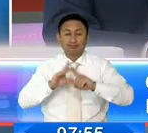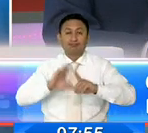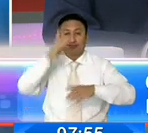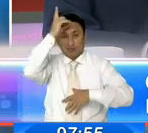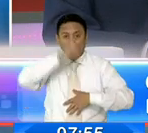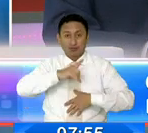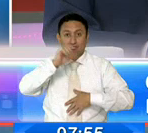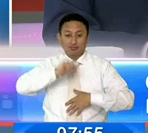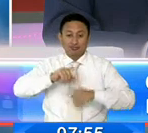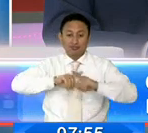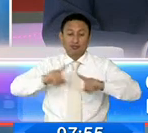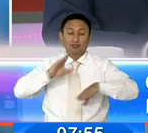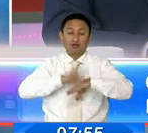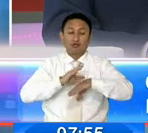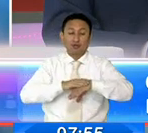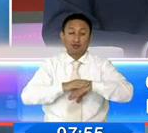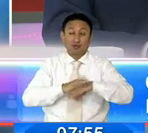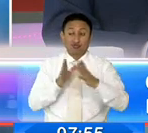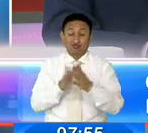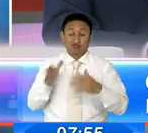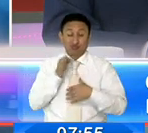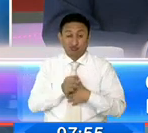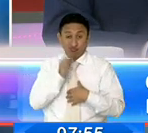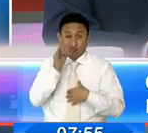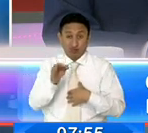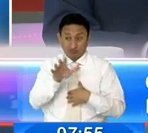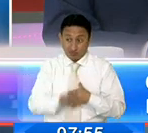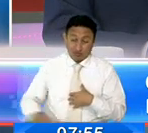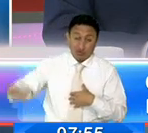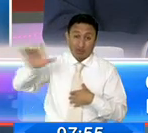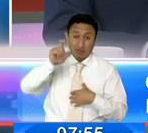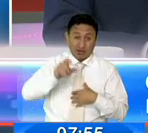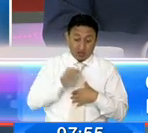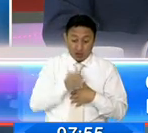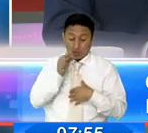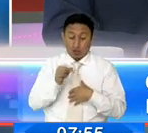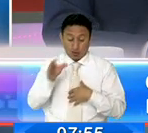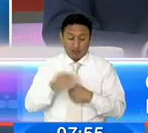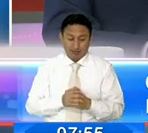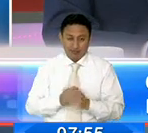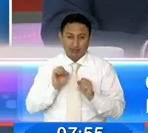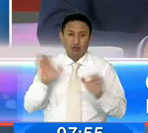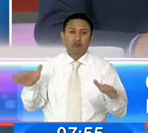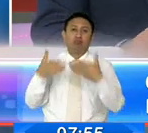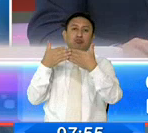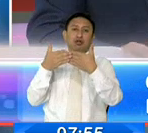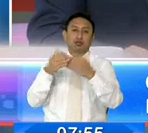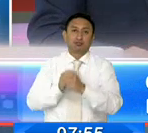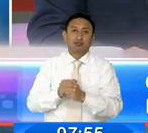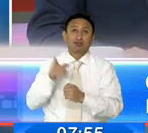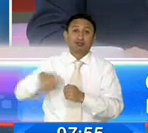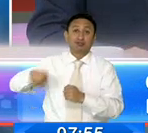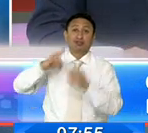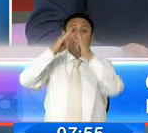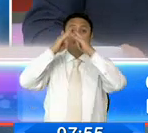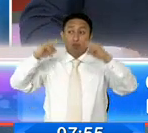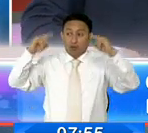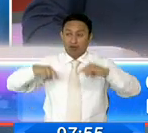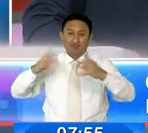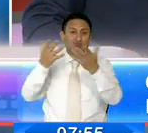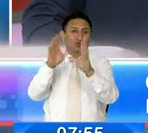causada por el contagio casi masivo de todo el personal, y Correcto. la razón fundamental es que ahí no hay campamento, ¿no?